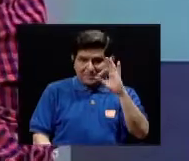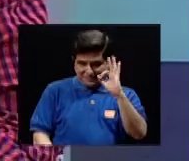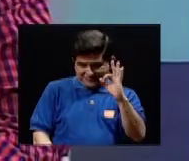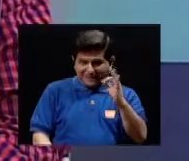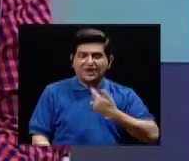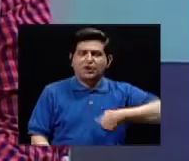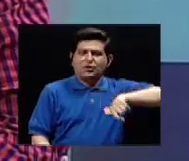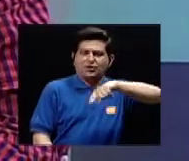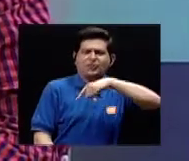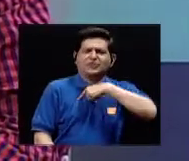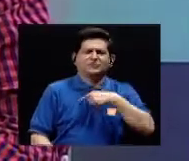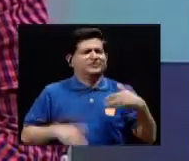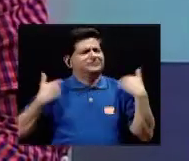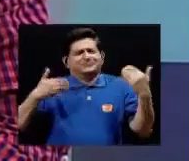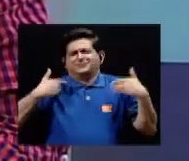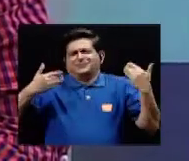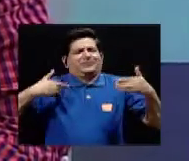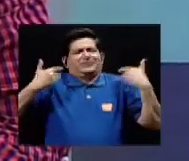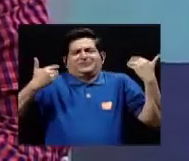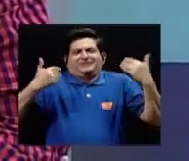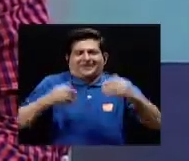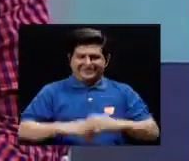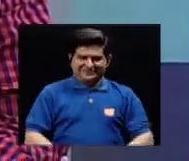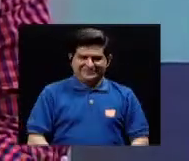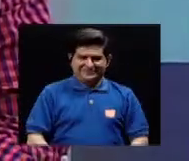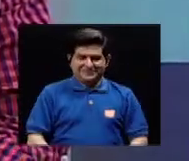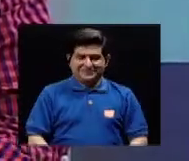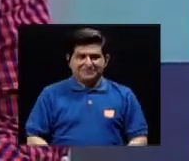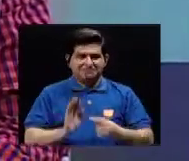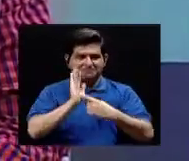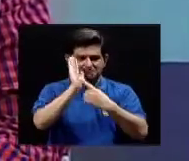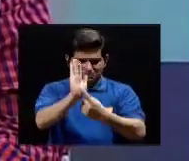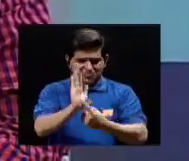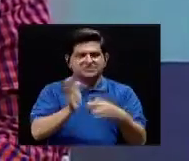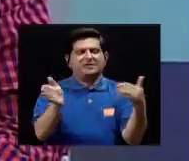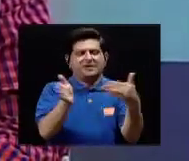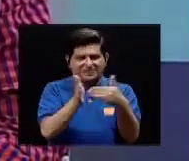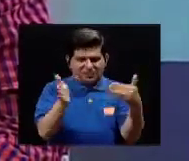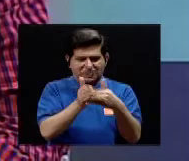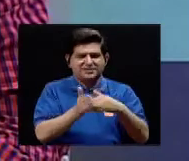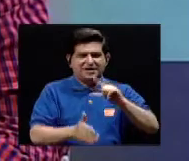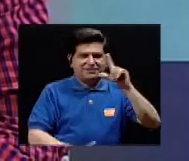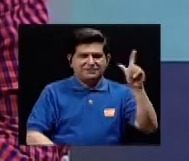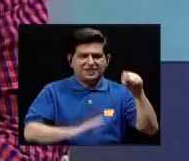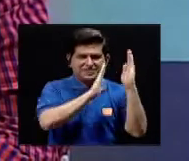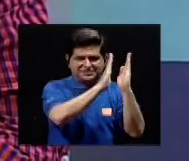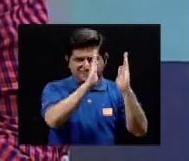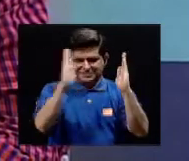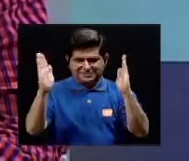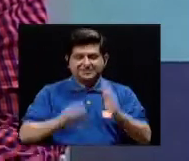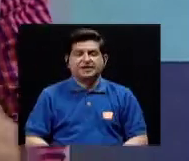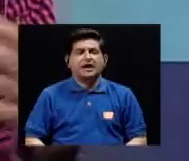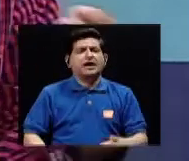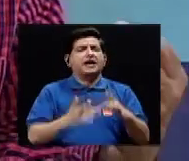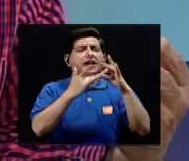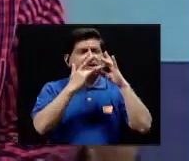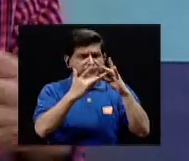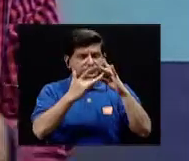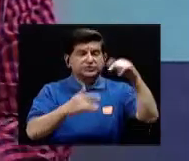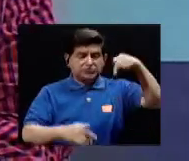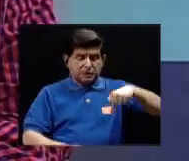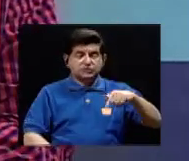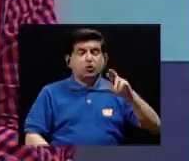¿Cómo están ustedes? Nosotros muy contentos al presentarles de nuevo Lunes de Cinemateca y sobre